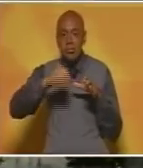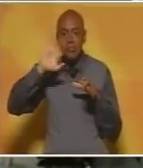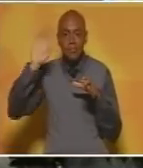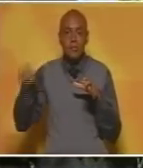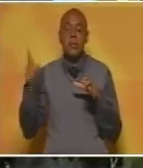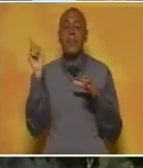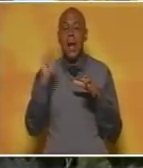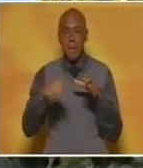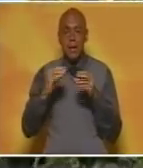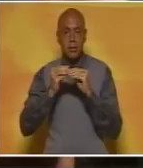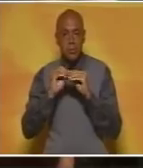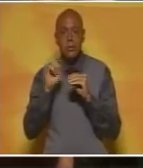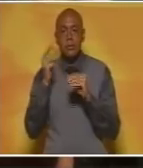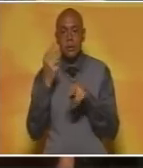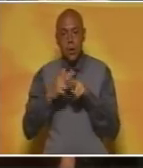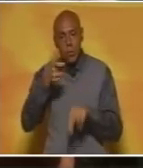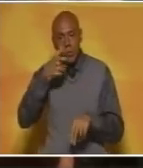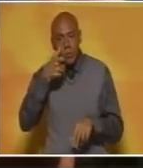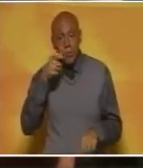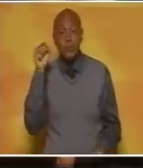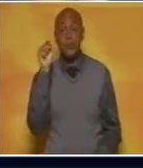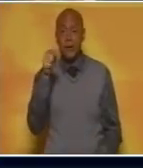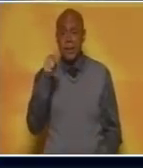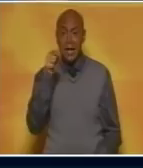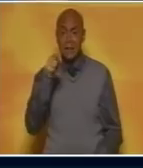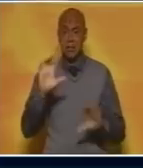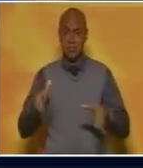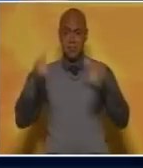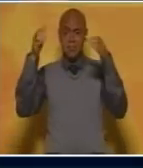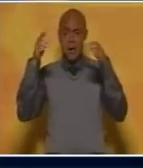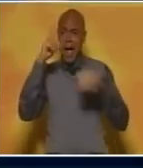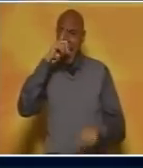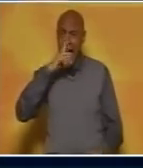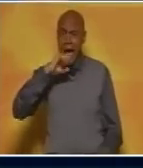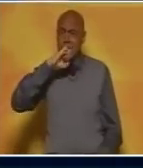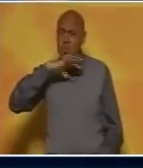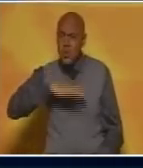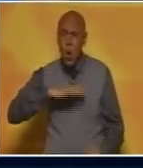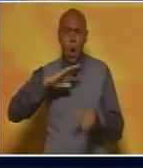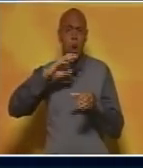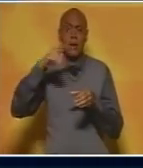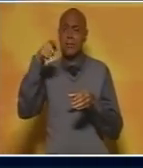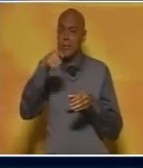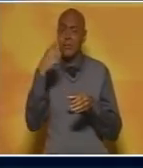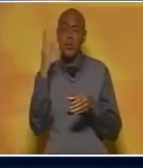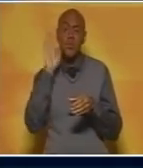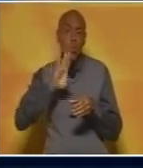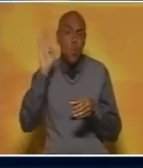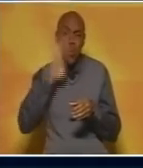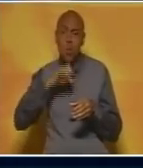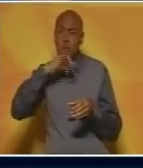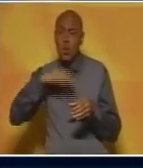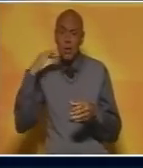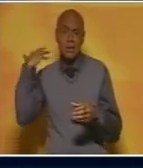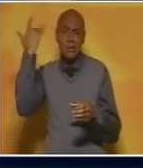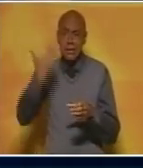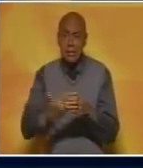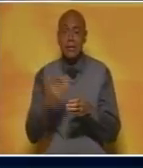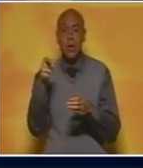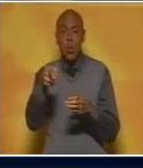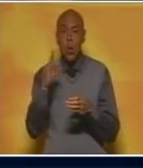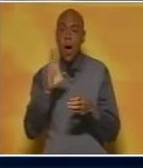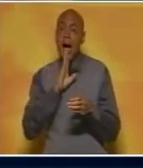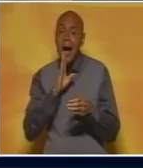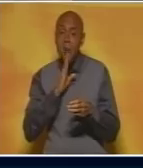resguardar las instalaciones. Ese tanque tiene años y años que no lo lava. Entonces uno toma toda esa